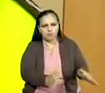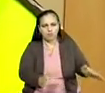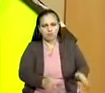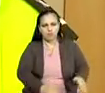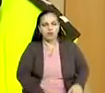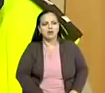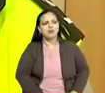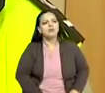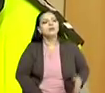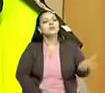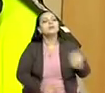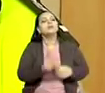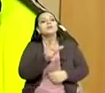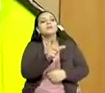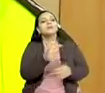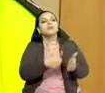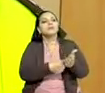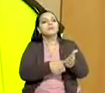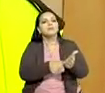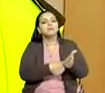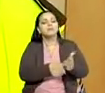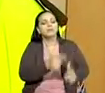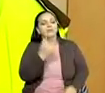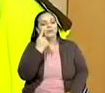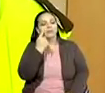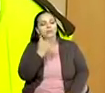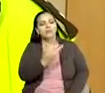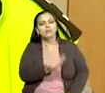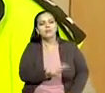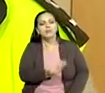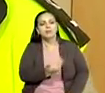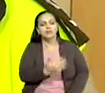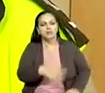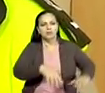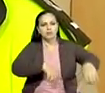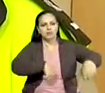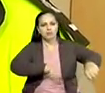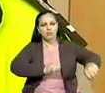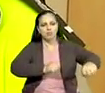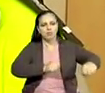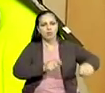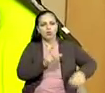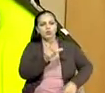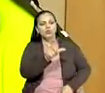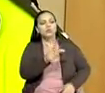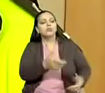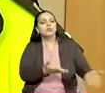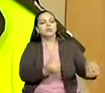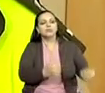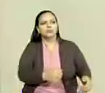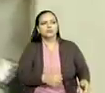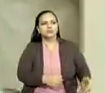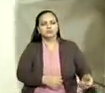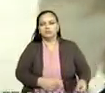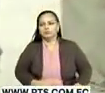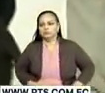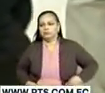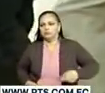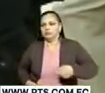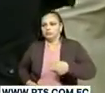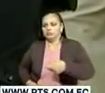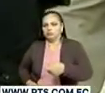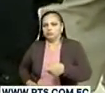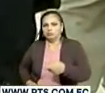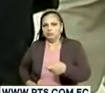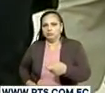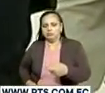igual manera del automóvil, que era una motocicleta, se verificó y se constató que estaba reportada como robada. Por esa razón lo